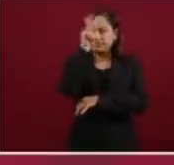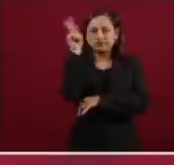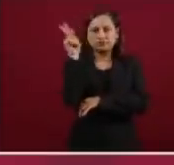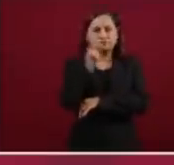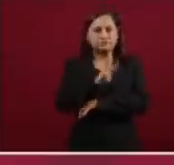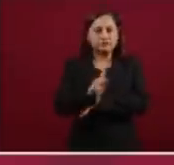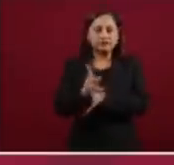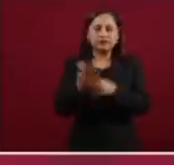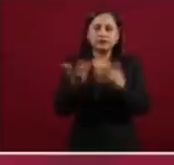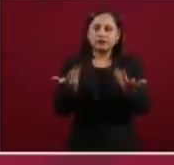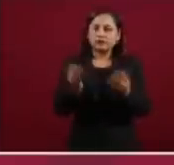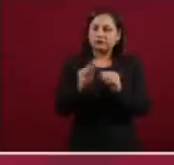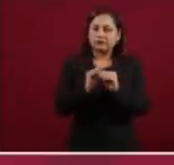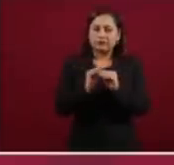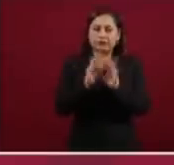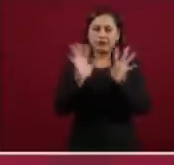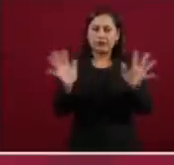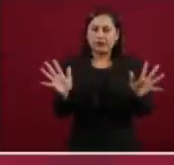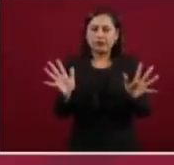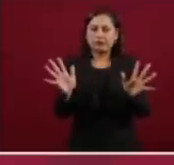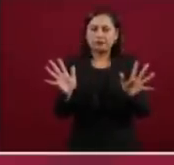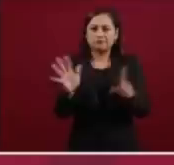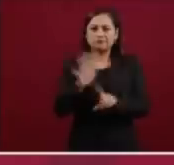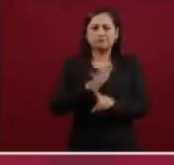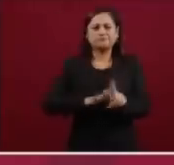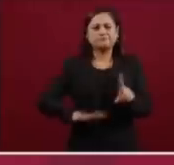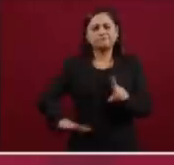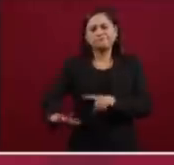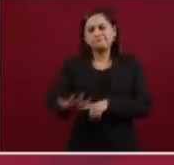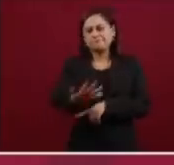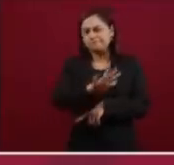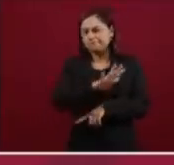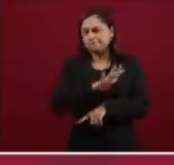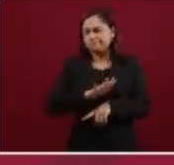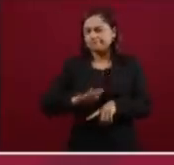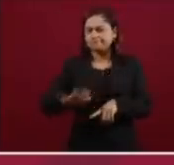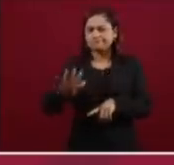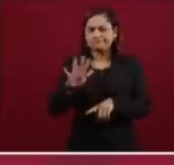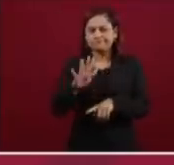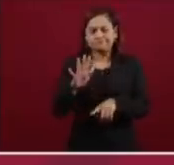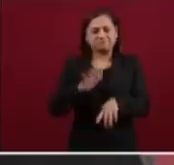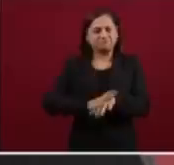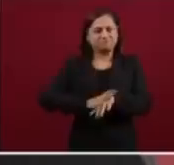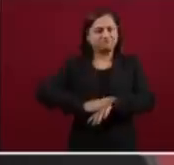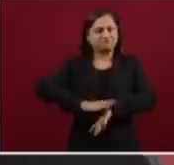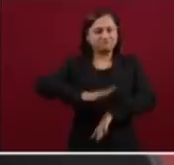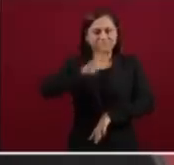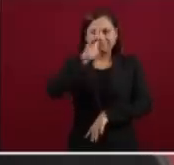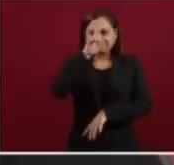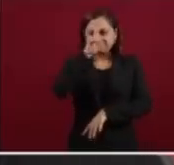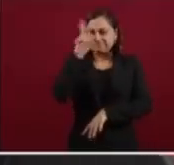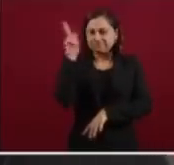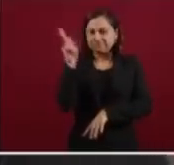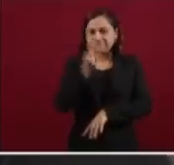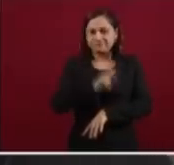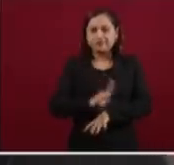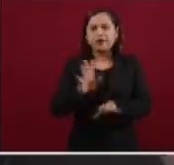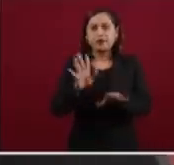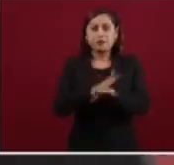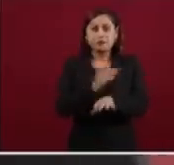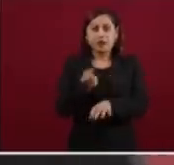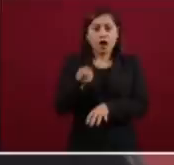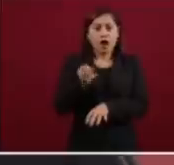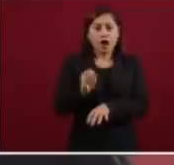y desde luego mucho más porque ese es el distintivo del modelo